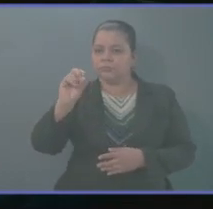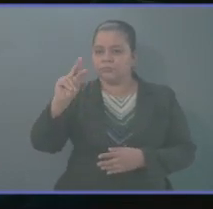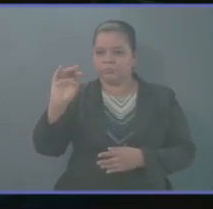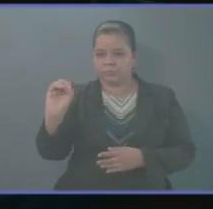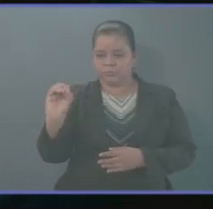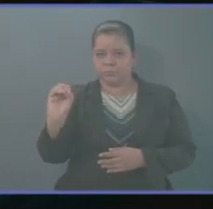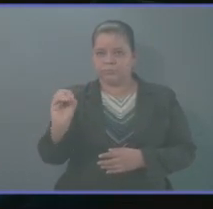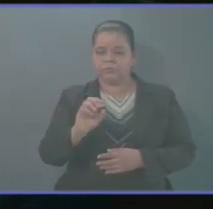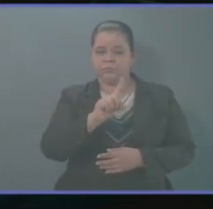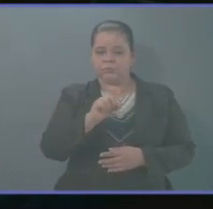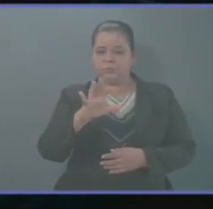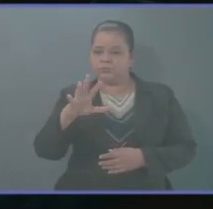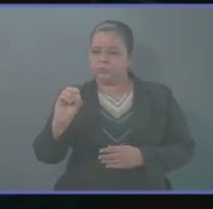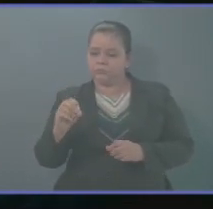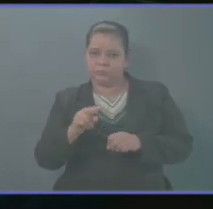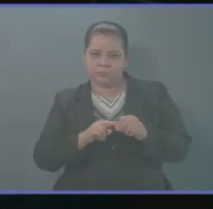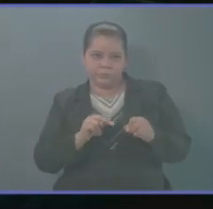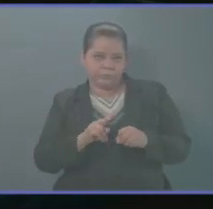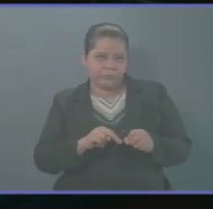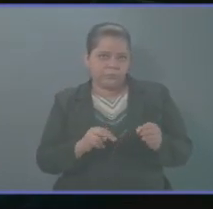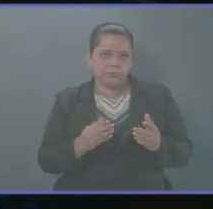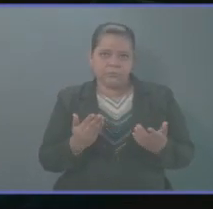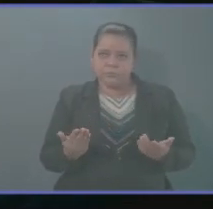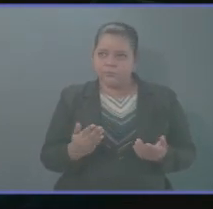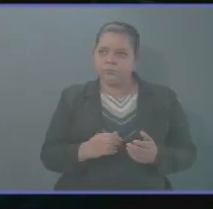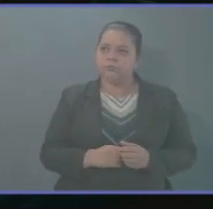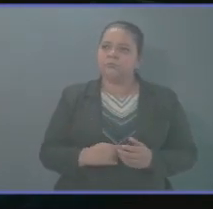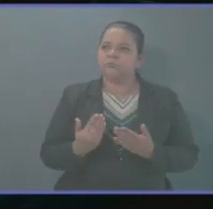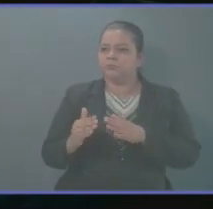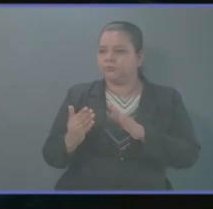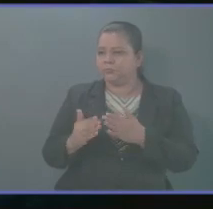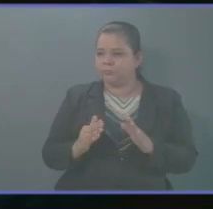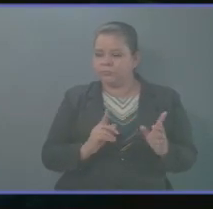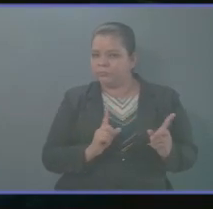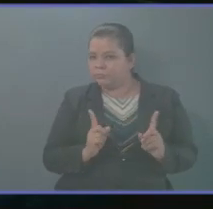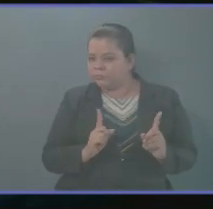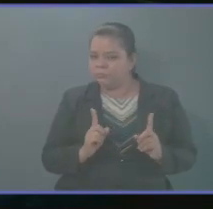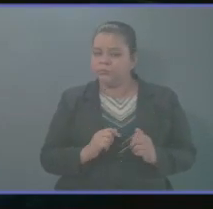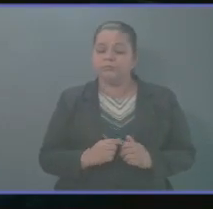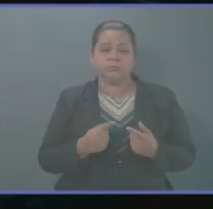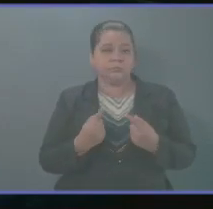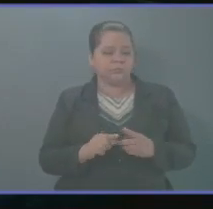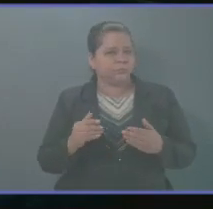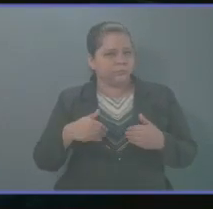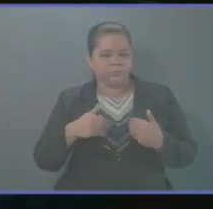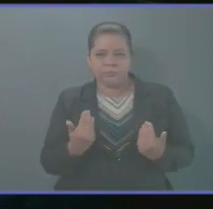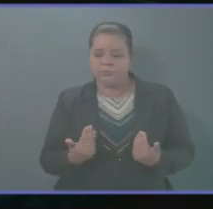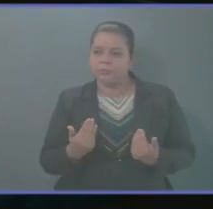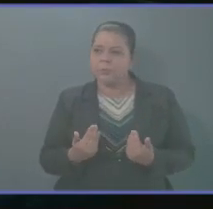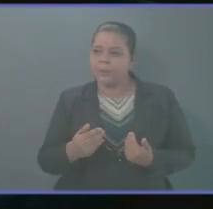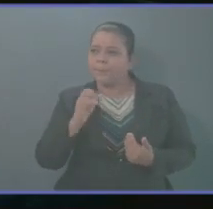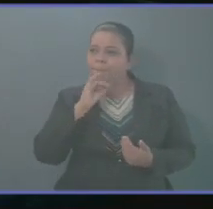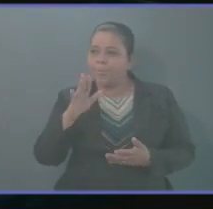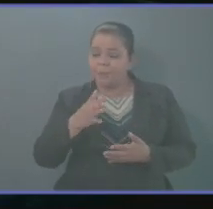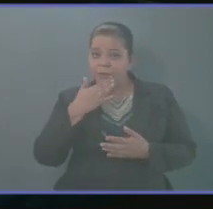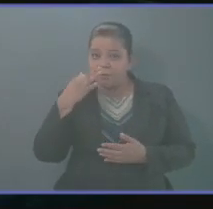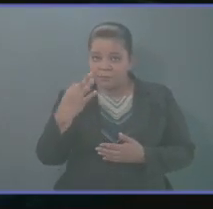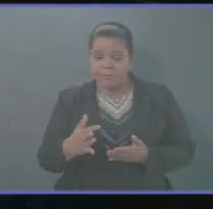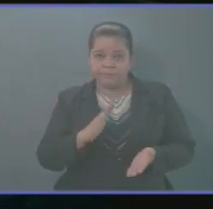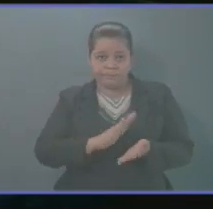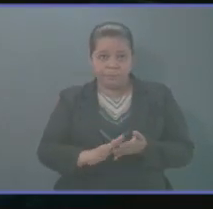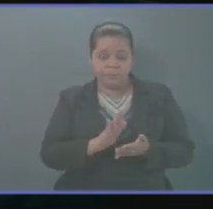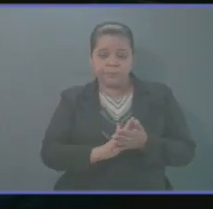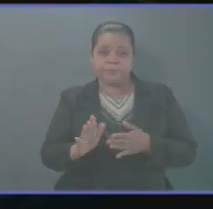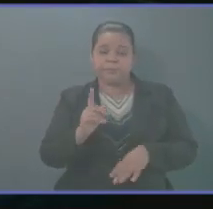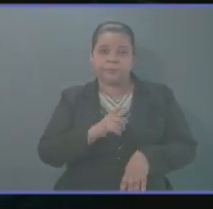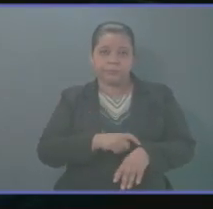de $150 o de alguna cantidad en específico, pero nadie anuncia si en realidad se les va a pagar ese periodo que